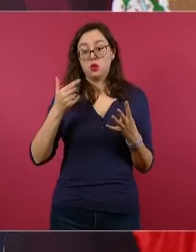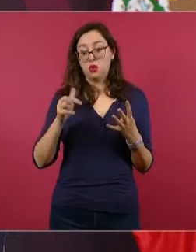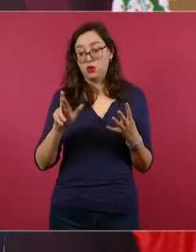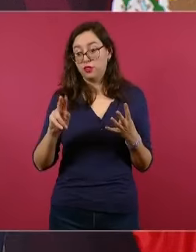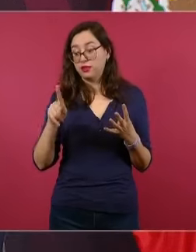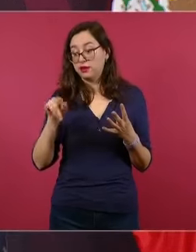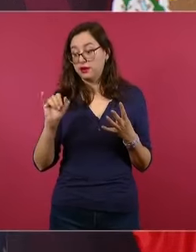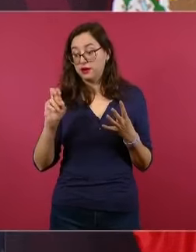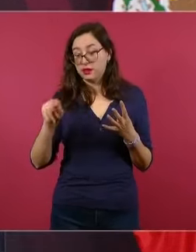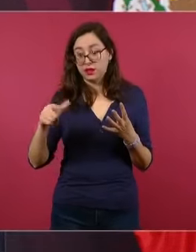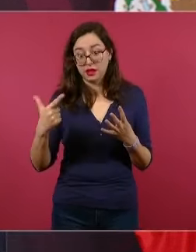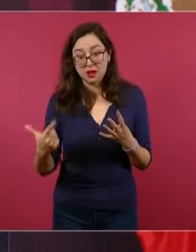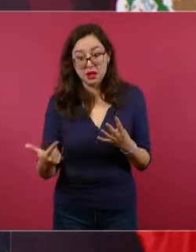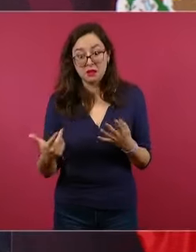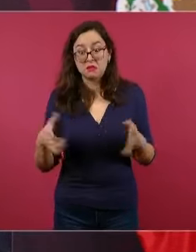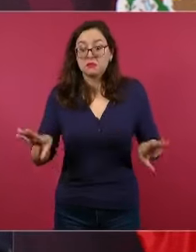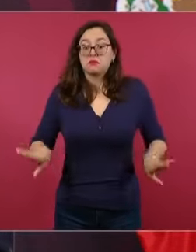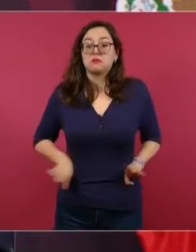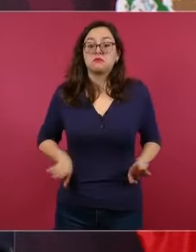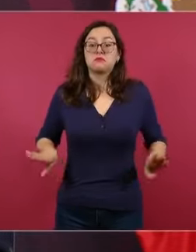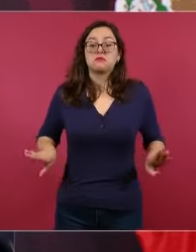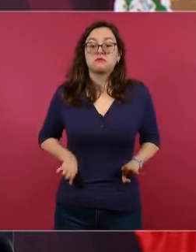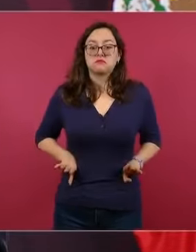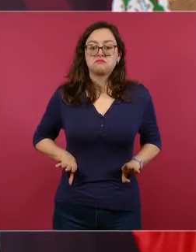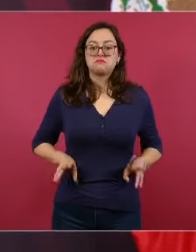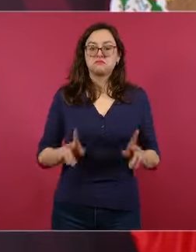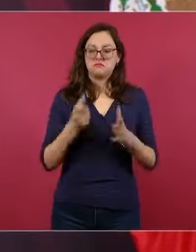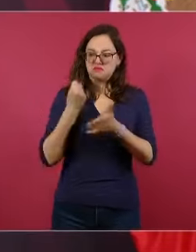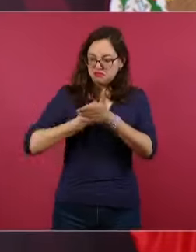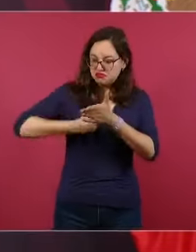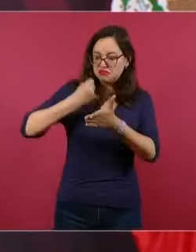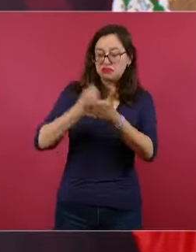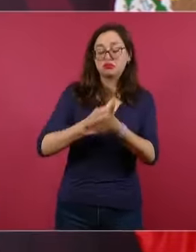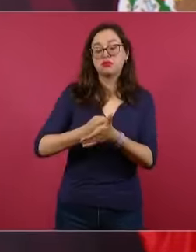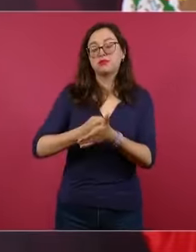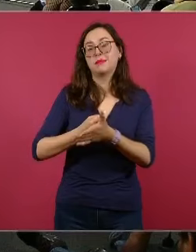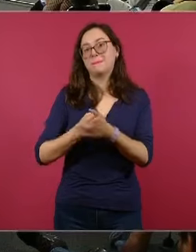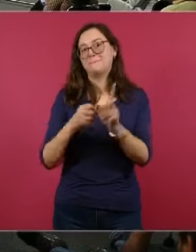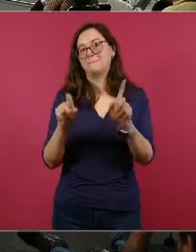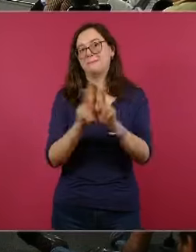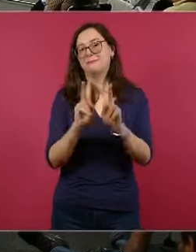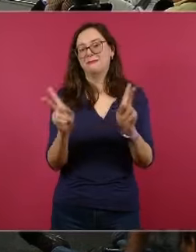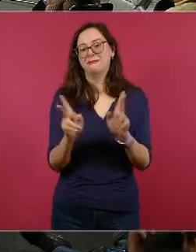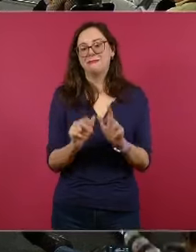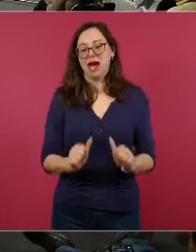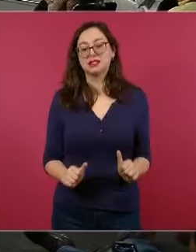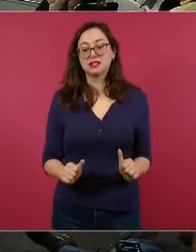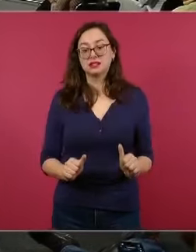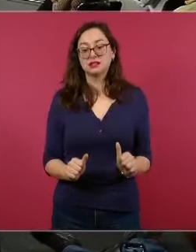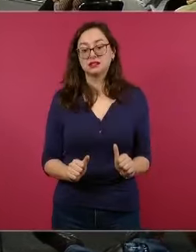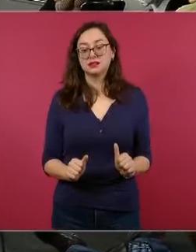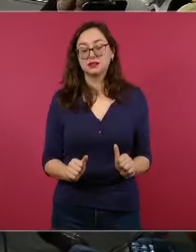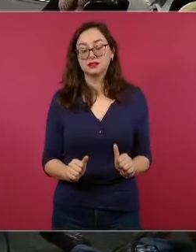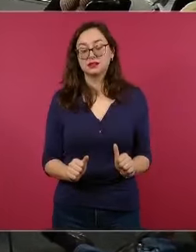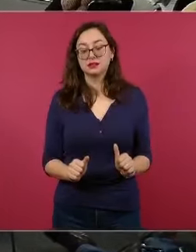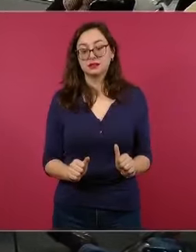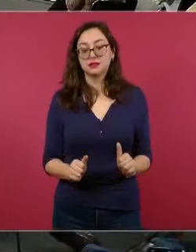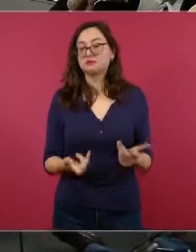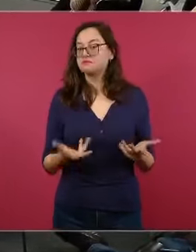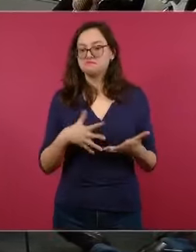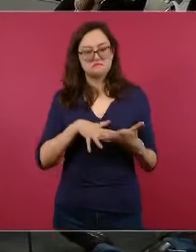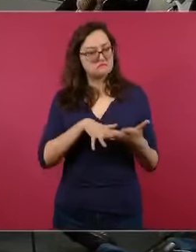grandes luchadores sociales por los derechos civiles la